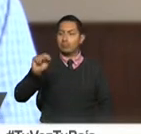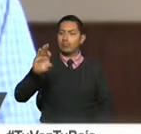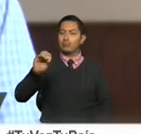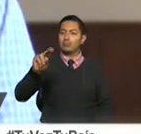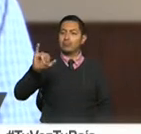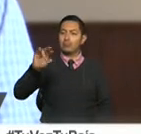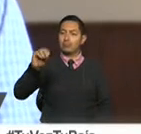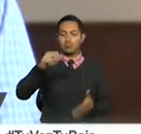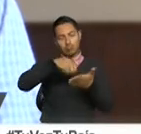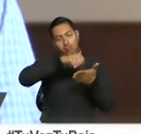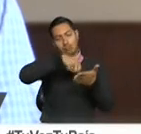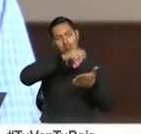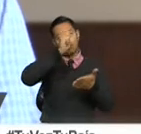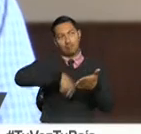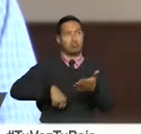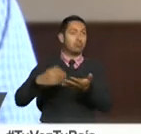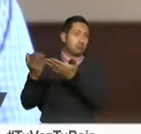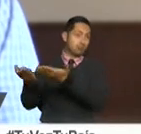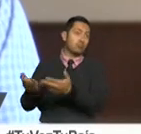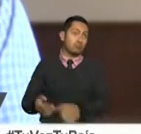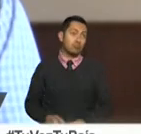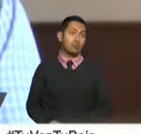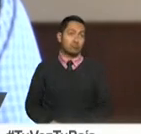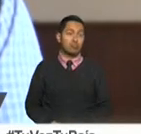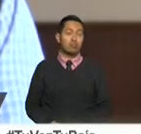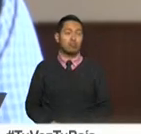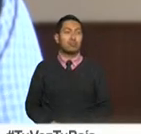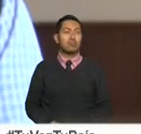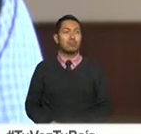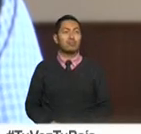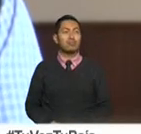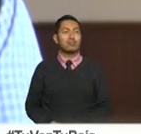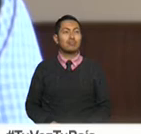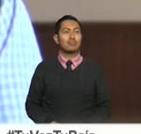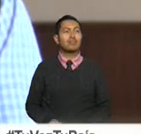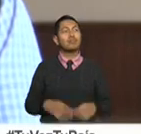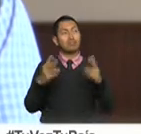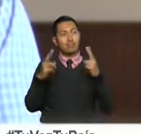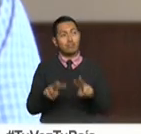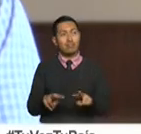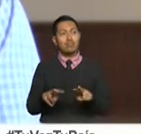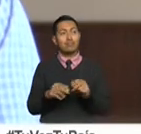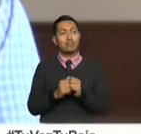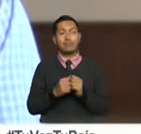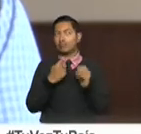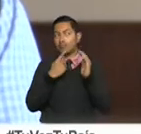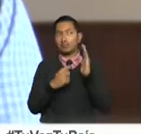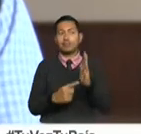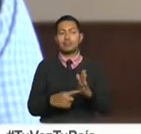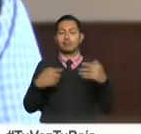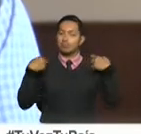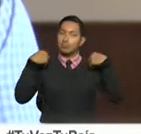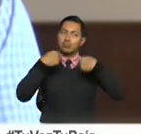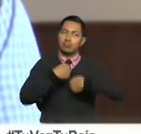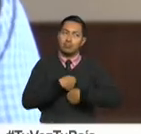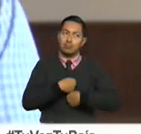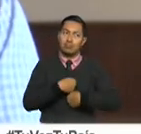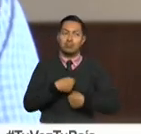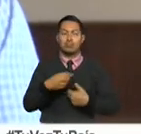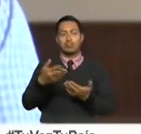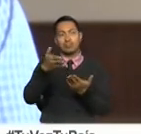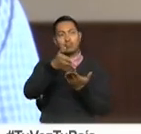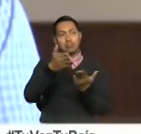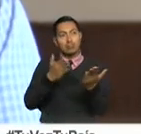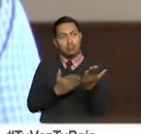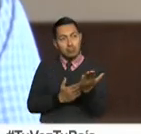retratista personal de Manuelita, como decir, ¿no? Y tenemos, bueno, también, por ejemplo, su chal, su Biblia,